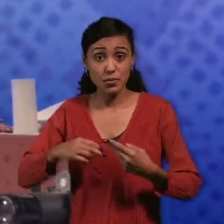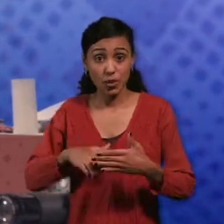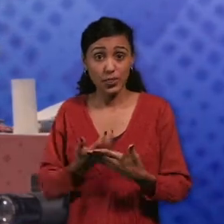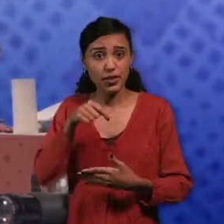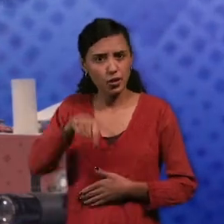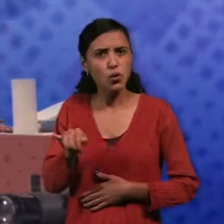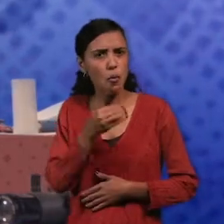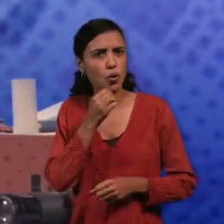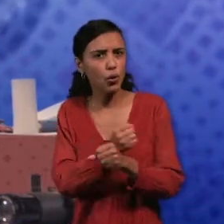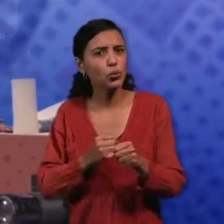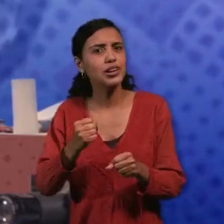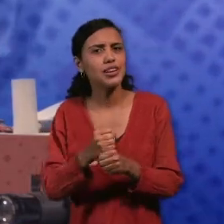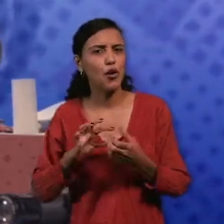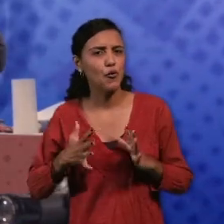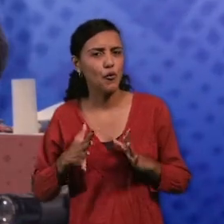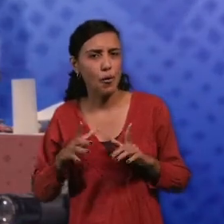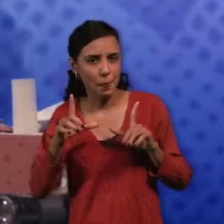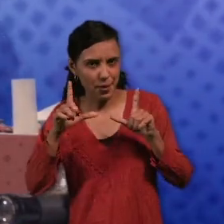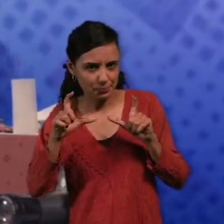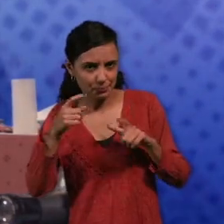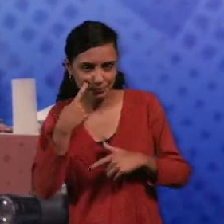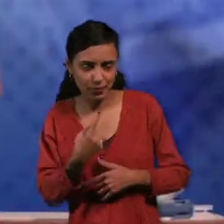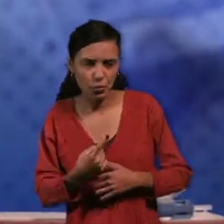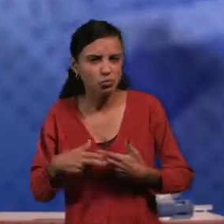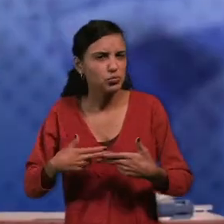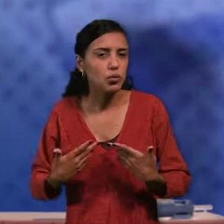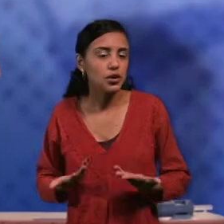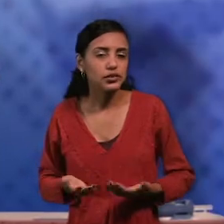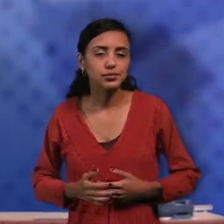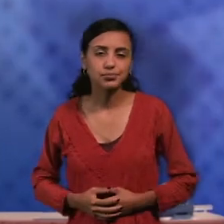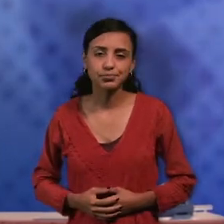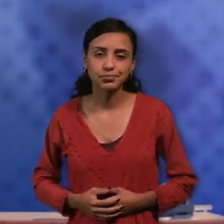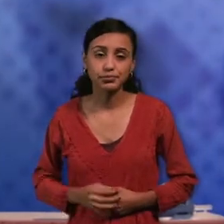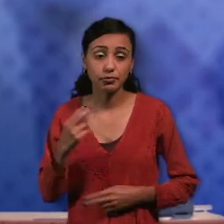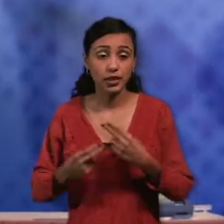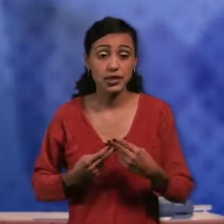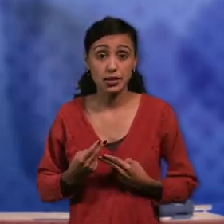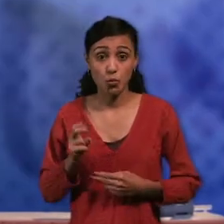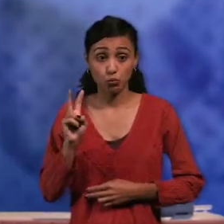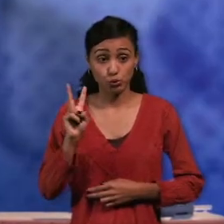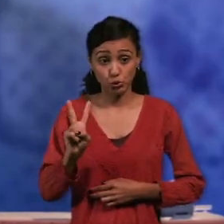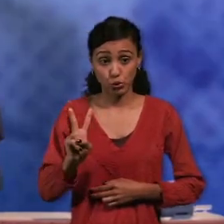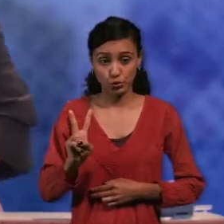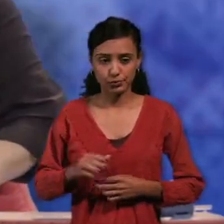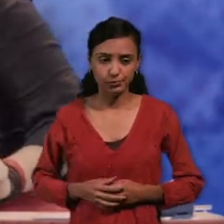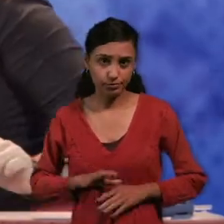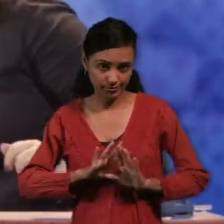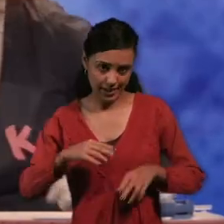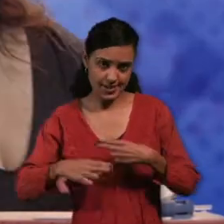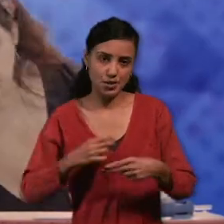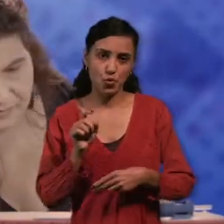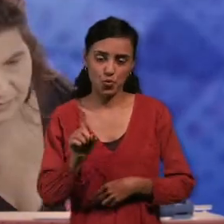pueden servir para hacer este tipo de animación. ¿Cómo haríamos? Construimos 2 trípodes, como este que ya